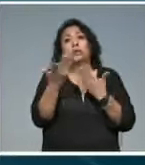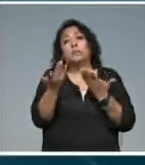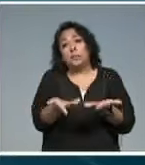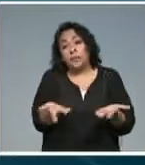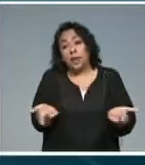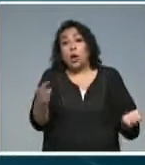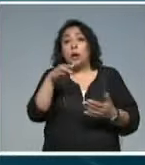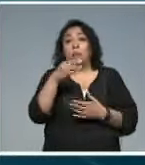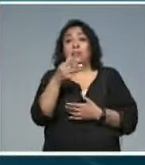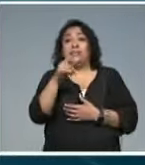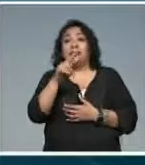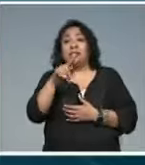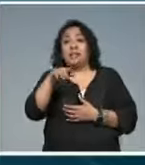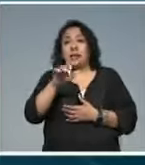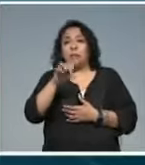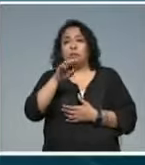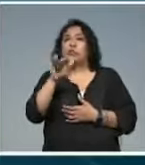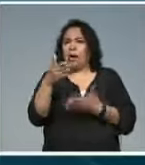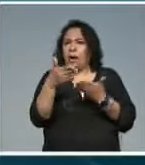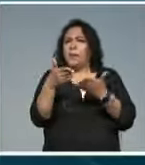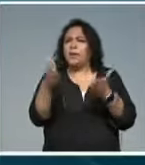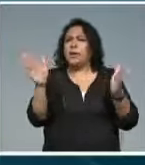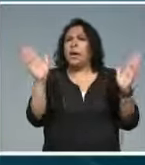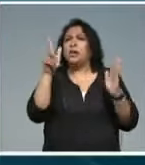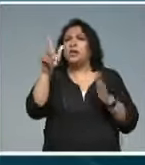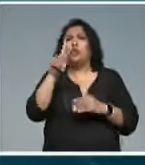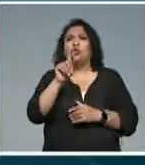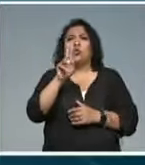Entretanto, Mística Museum mantiene sus puertas